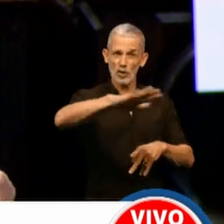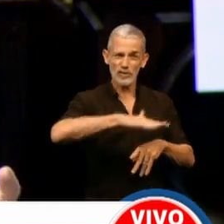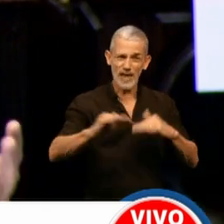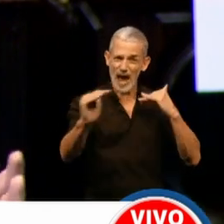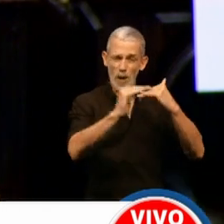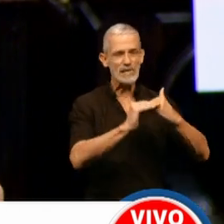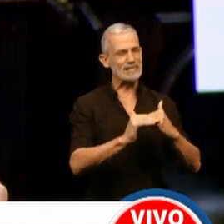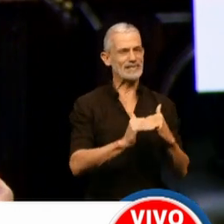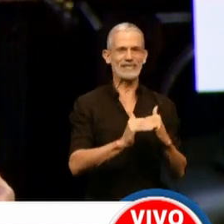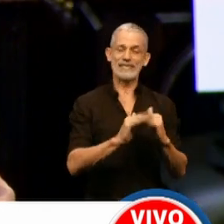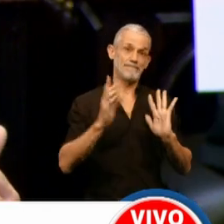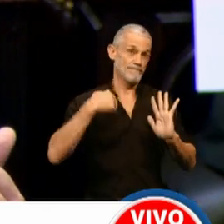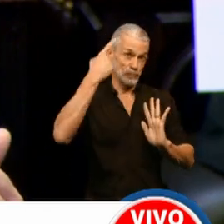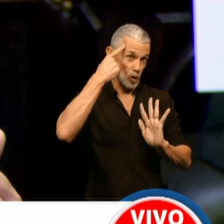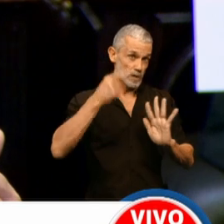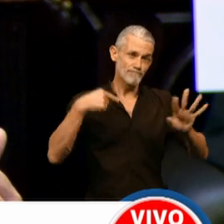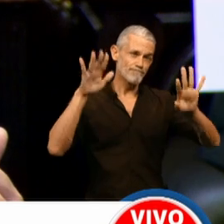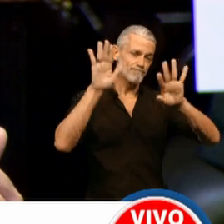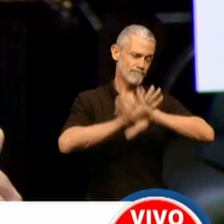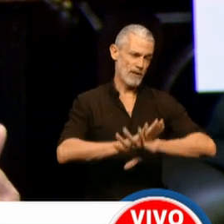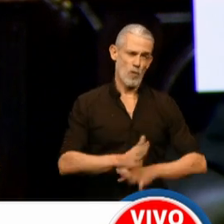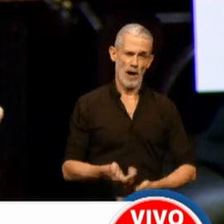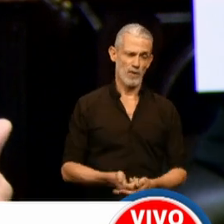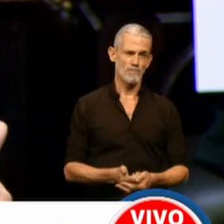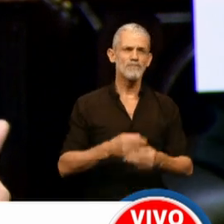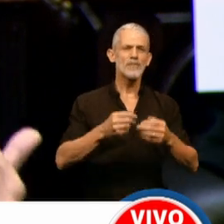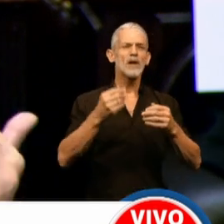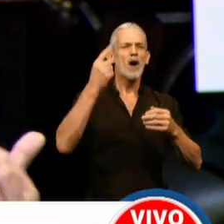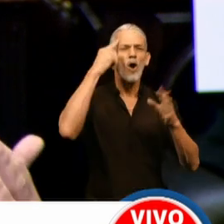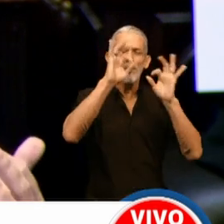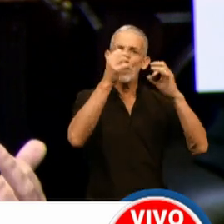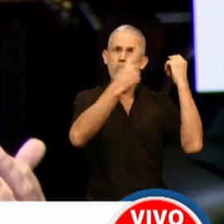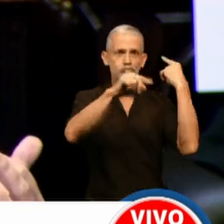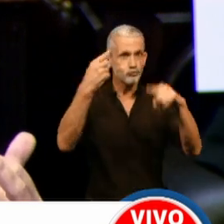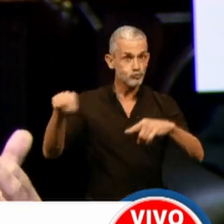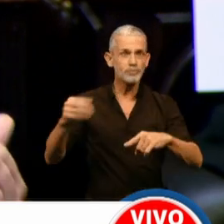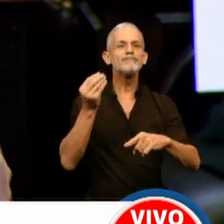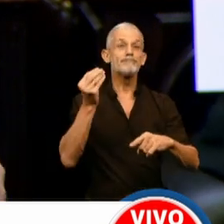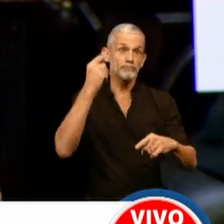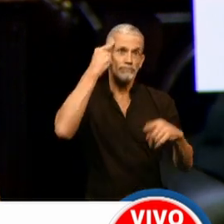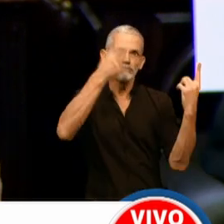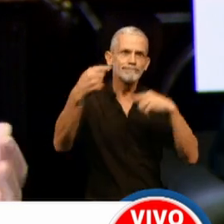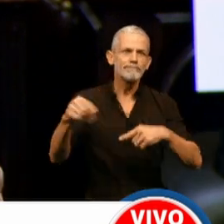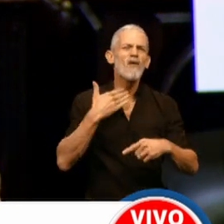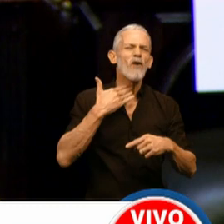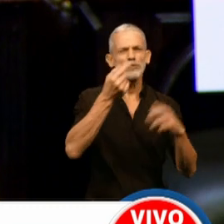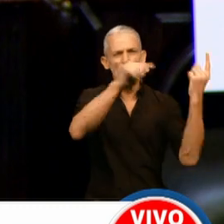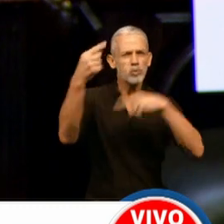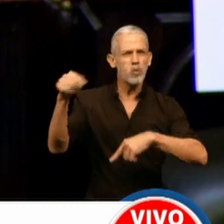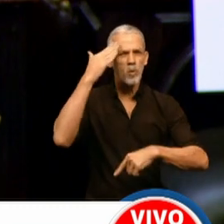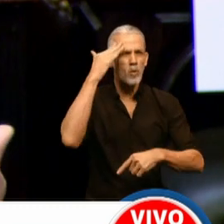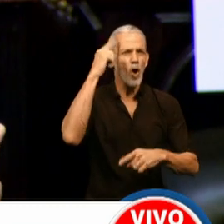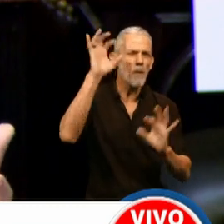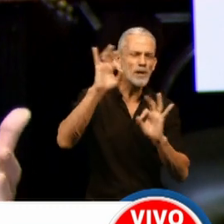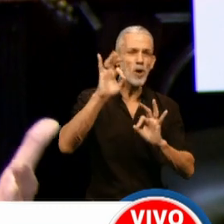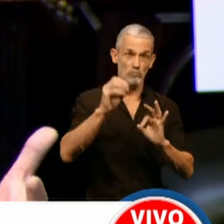permítanme decirles que yo creo que estamos absolutamente equivocados pluralidad de voces es pluralidad de voces y predios es significa que los